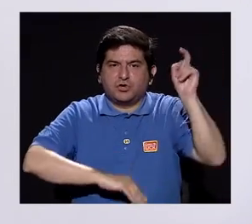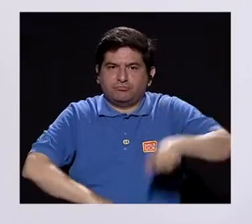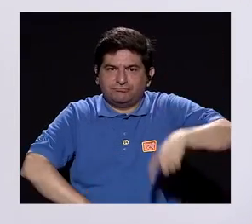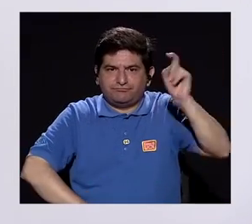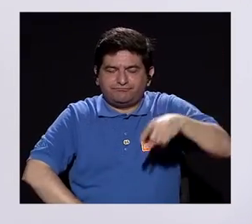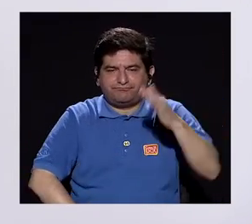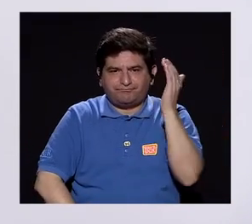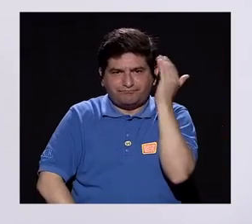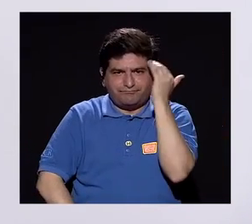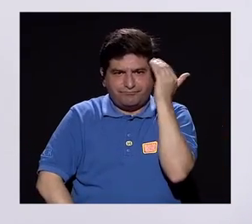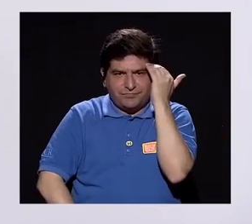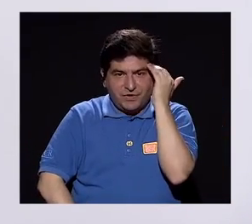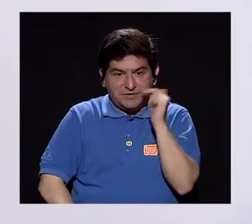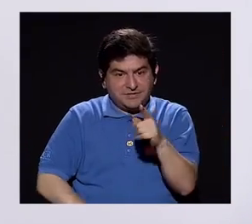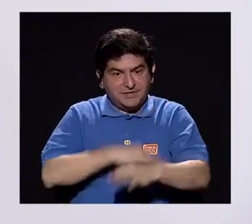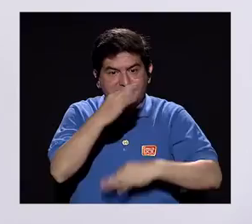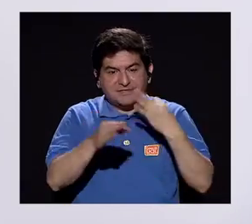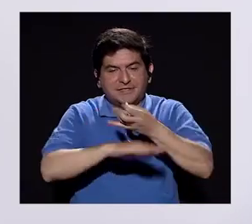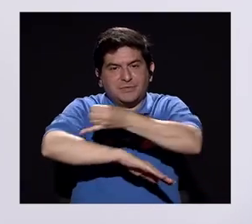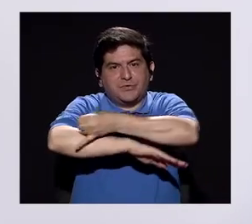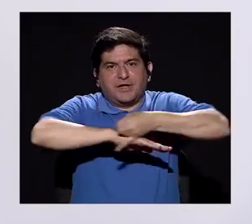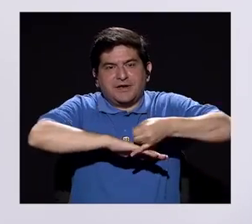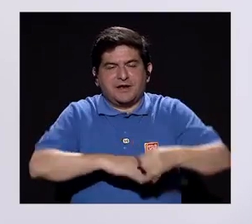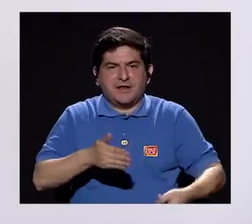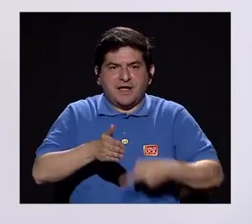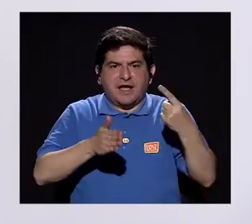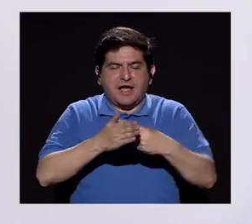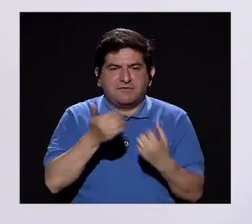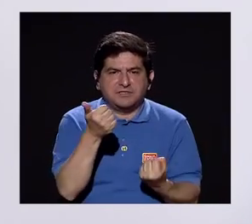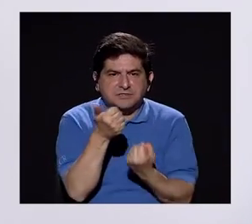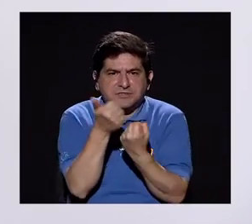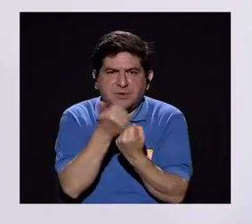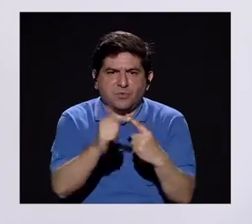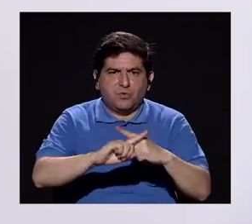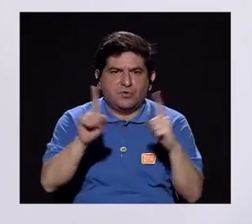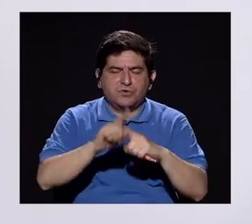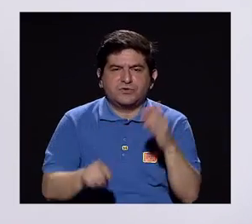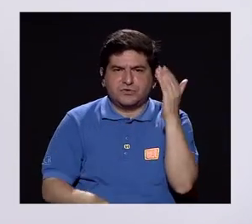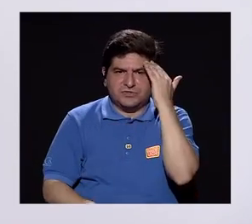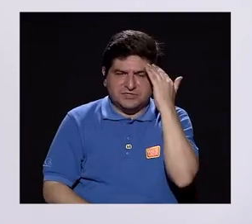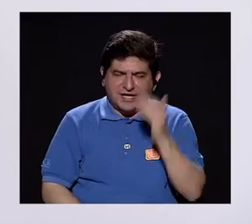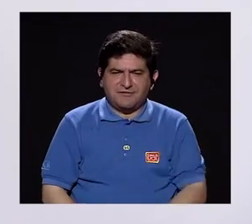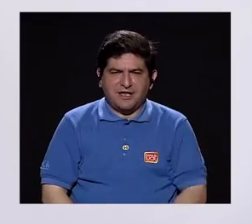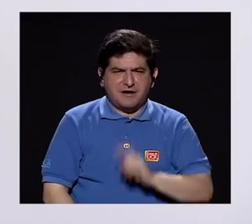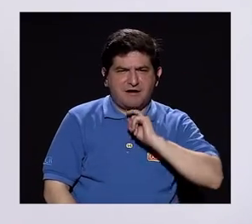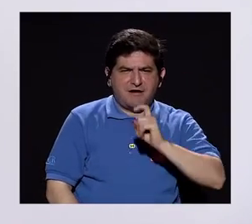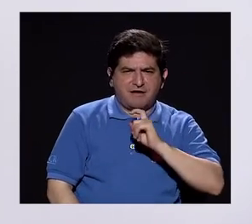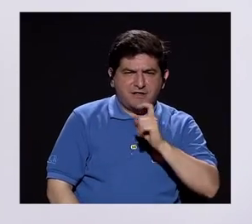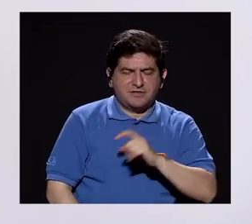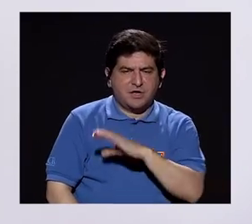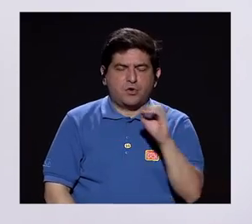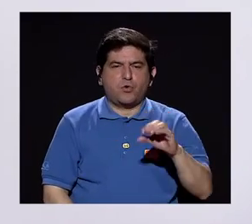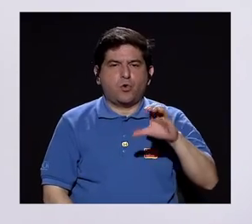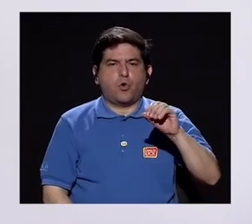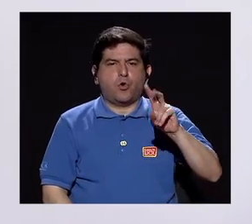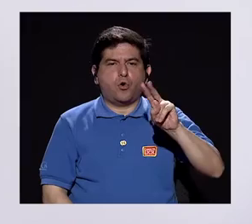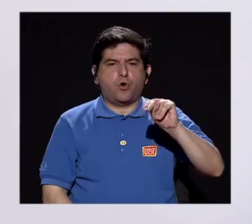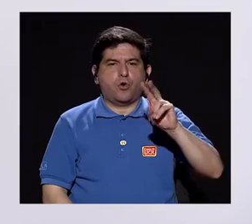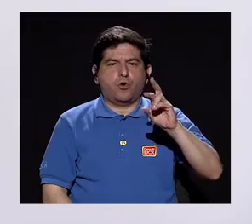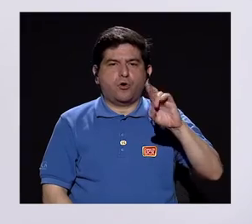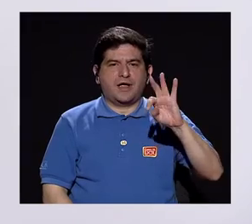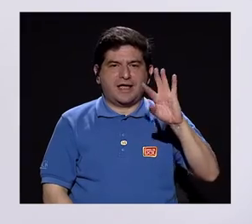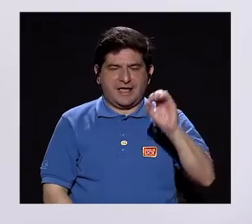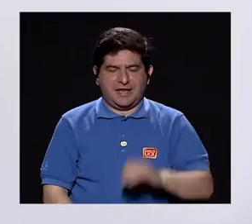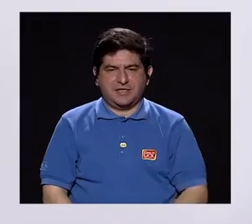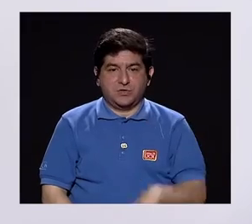requieren también de conocimiento ingenieril verdad a veces hay que usar refuerzos hay que conocer de acero hay que conocer de concreto para hacer